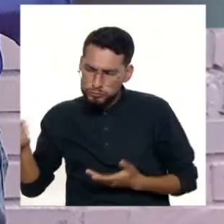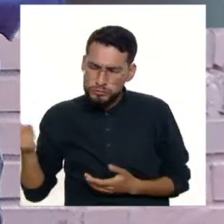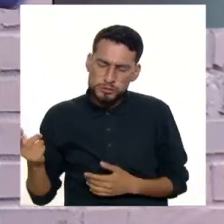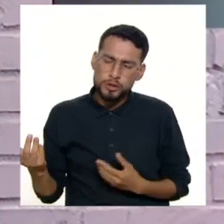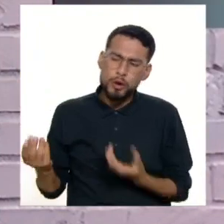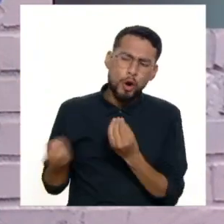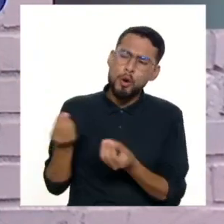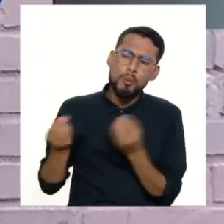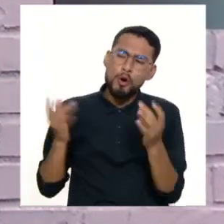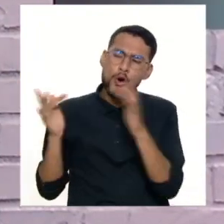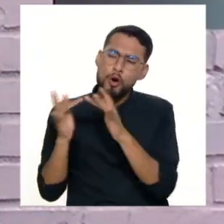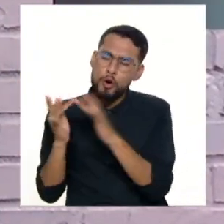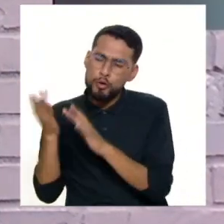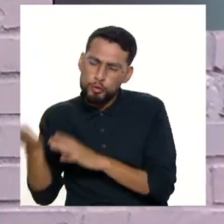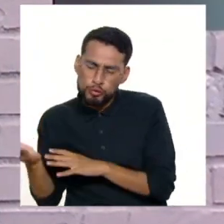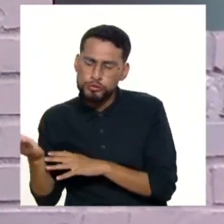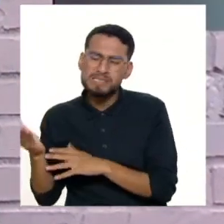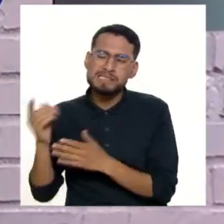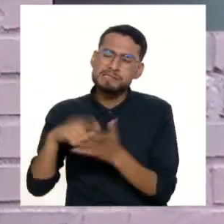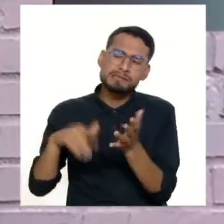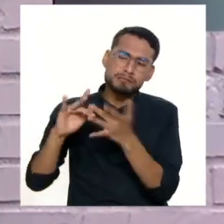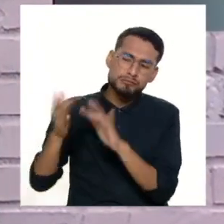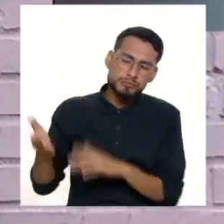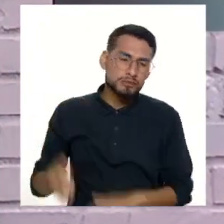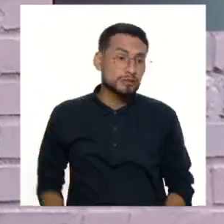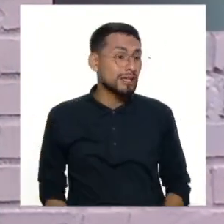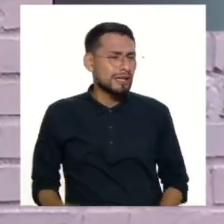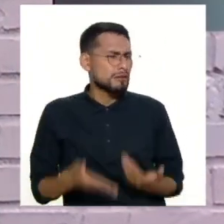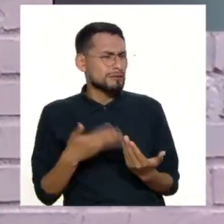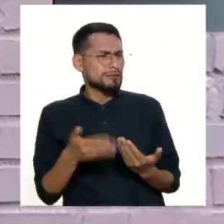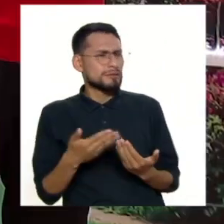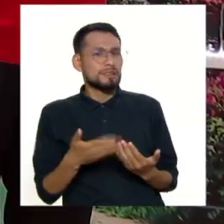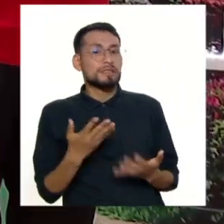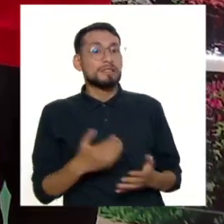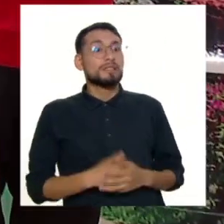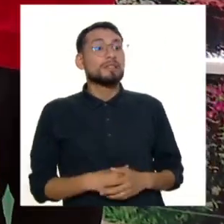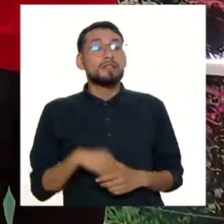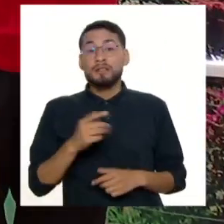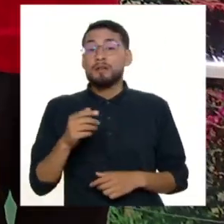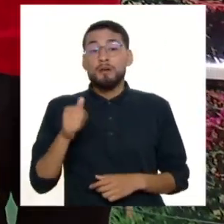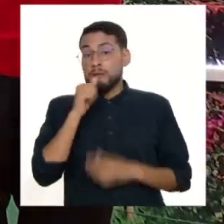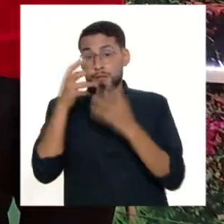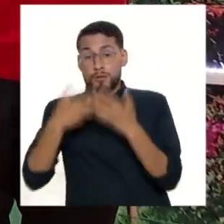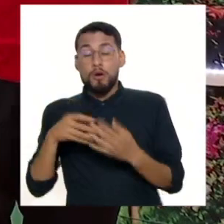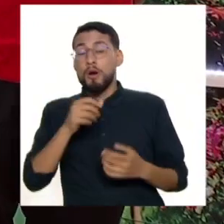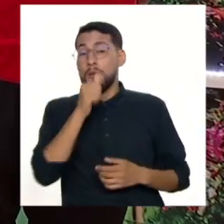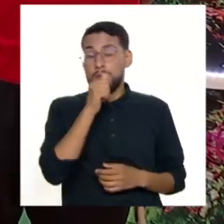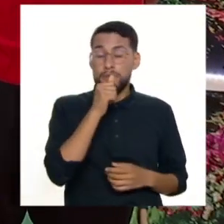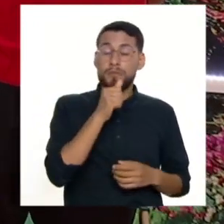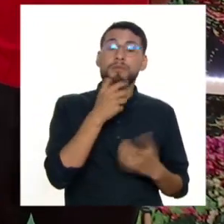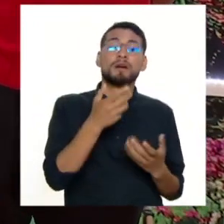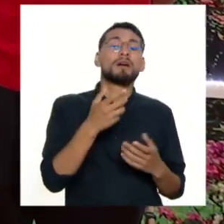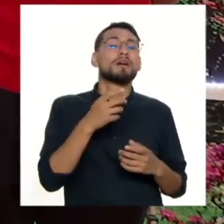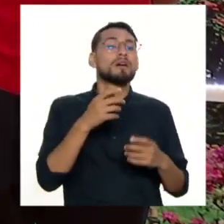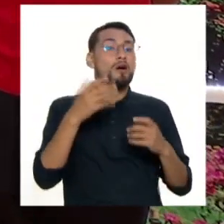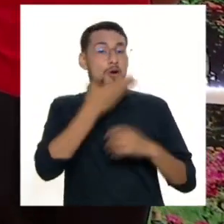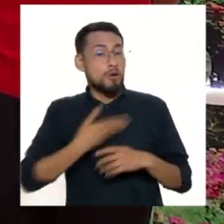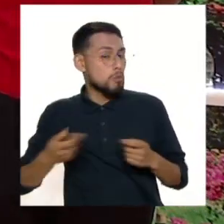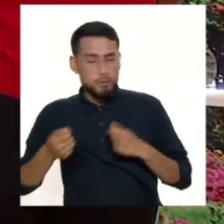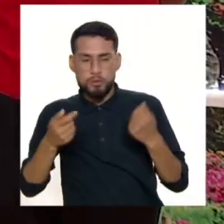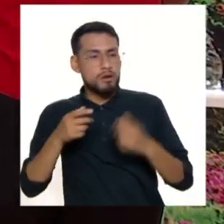brindan ustedes? ¿Cómo los contactan? ¿A qué redes sociales? Sí, es muy sencillo. Públicas y privadas pueden escribirnos a